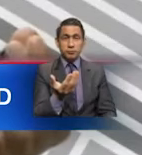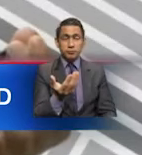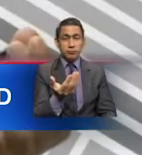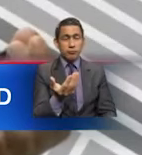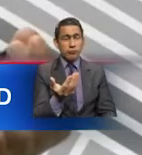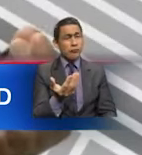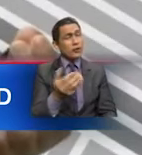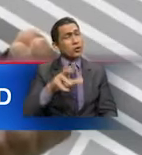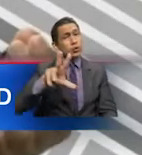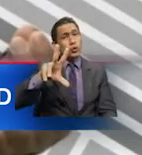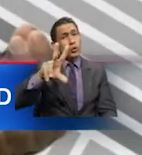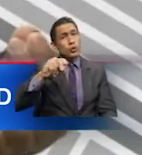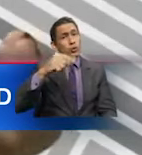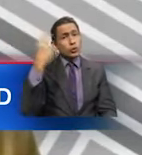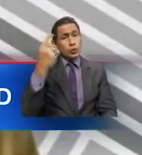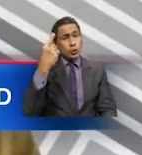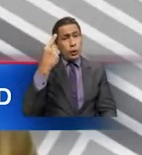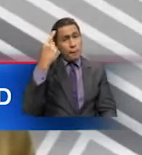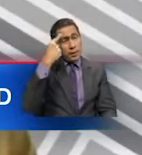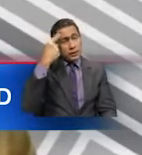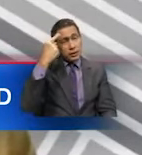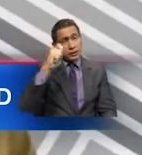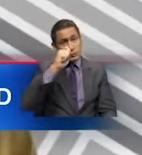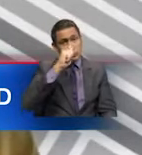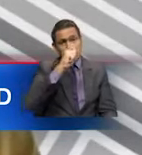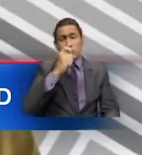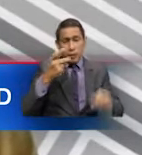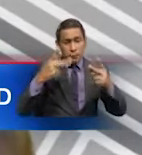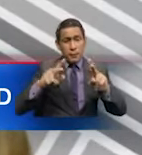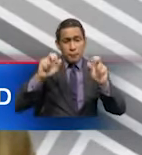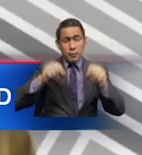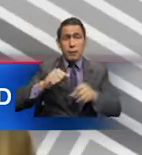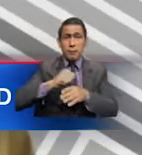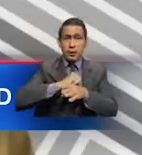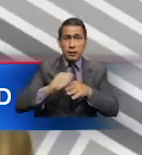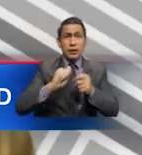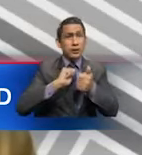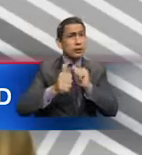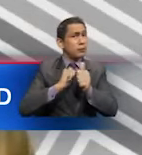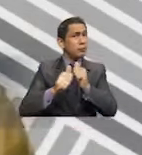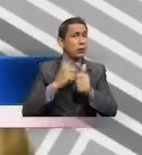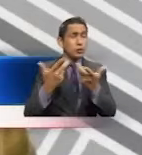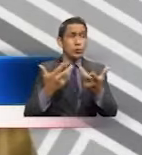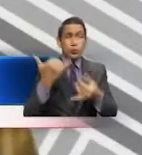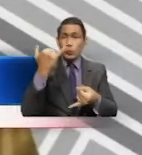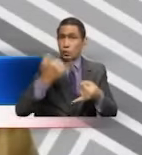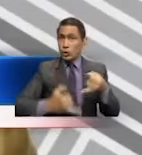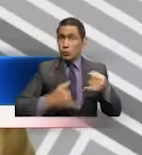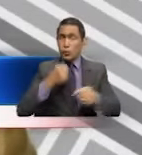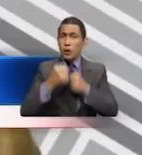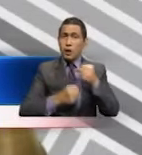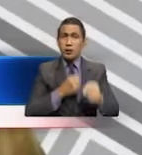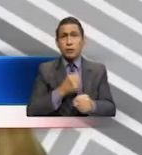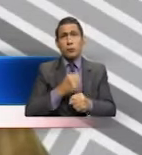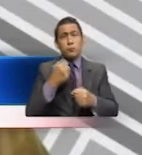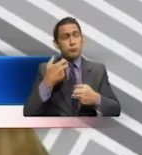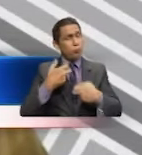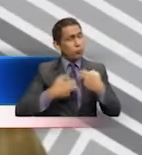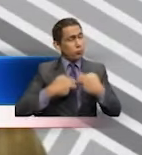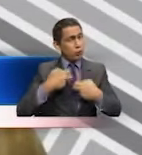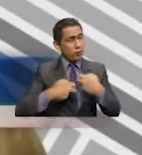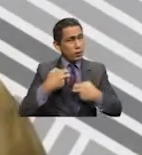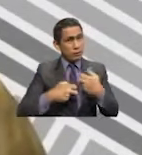la alternativa de las drogas en la esquina. Venimos siendo ineficientes en los últimos años porque creo que no nos